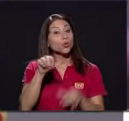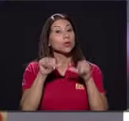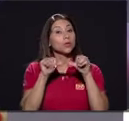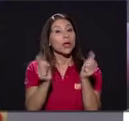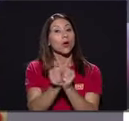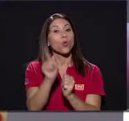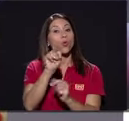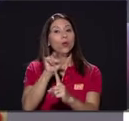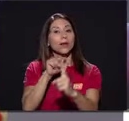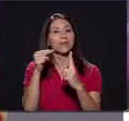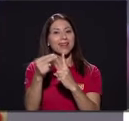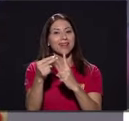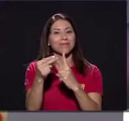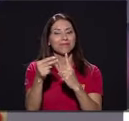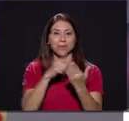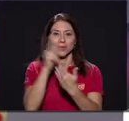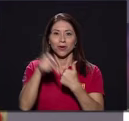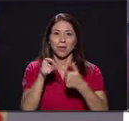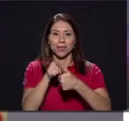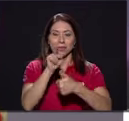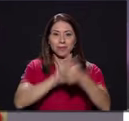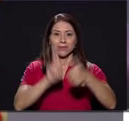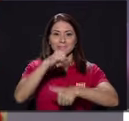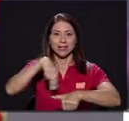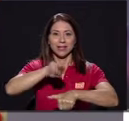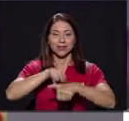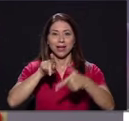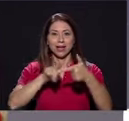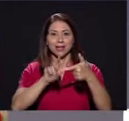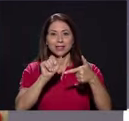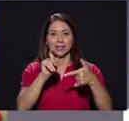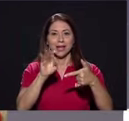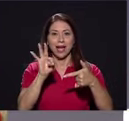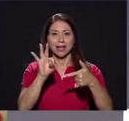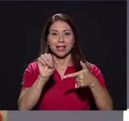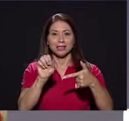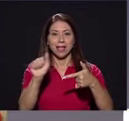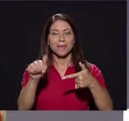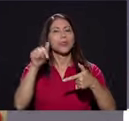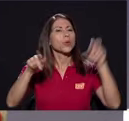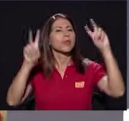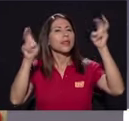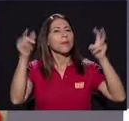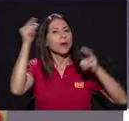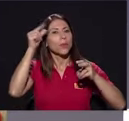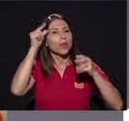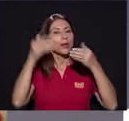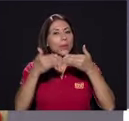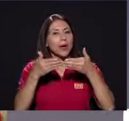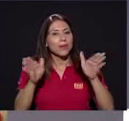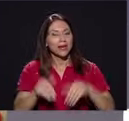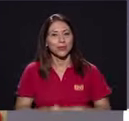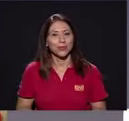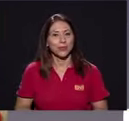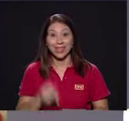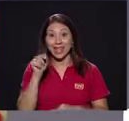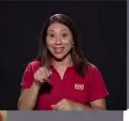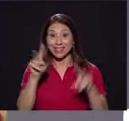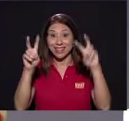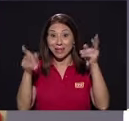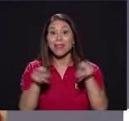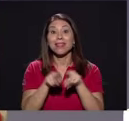Regresa usted a Una Mirada, del programa de la Universidad Nacional y del CINAR S.A., hoy con el tema del gobierno abierto. Sobre este